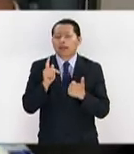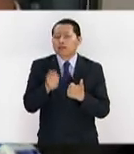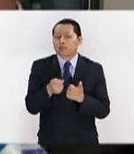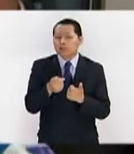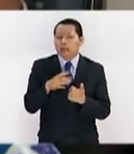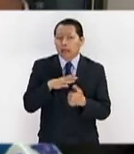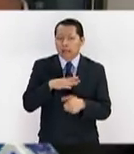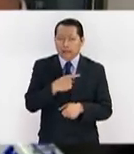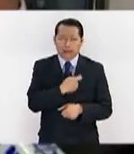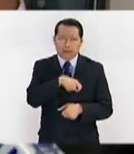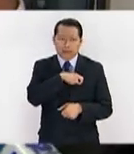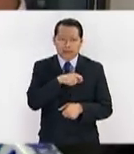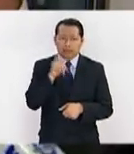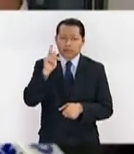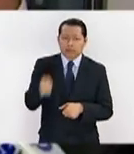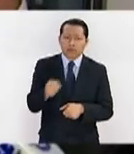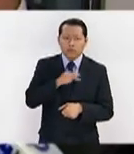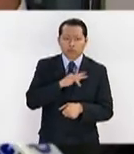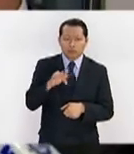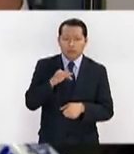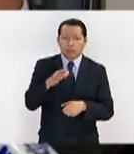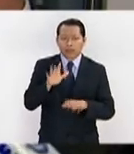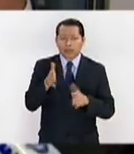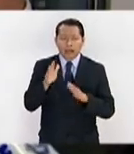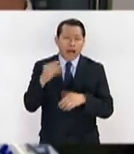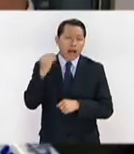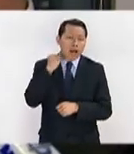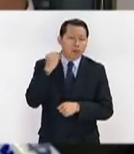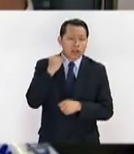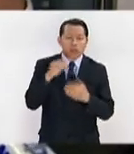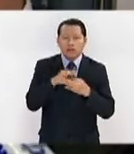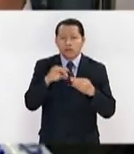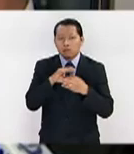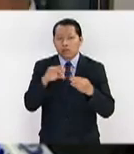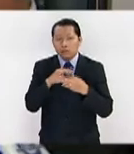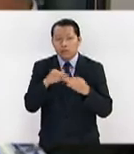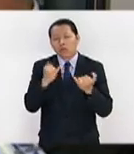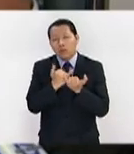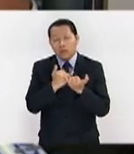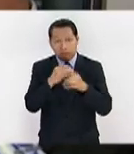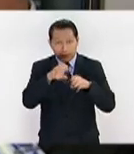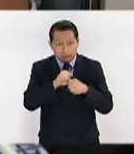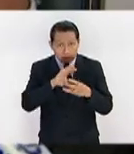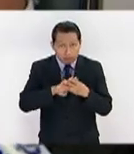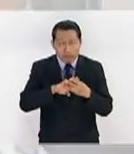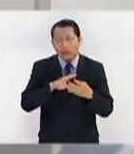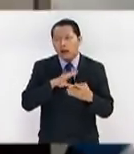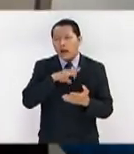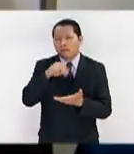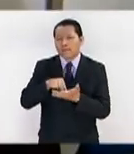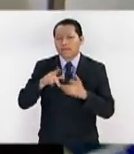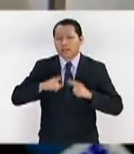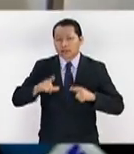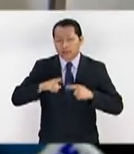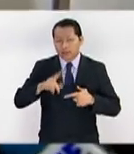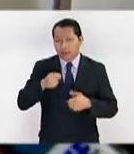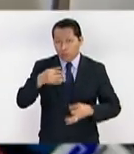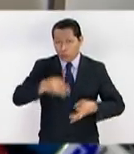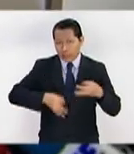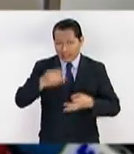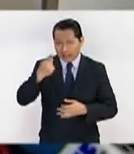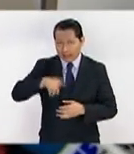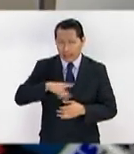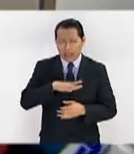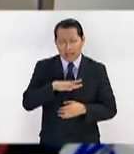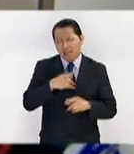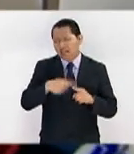el Estado español. Han podido consultar a sus abogados y tras ser privados de libertad han llegado a la Fiscalía. El juez de instrucción tiene